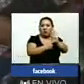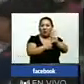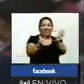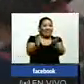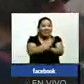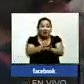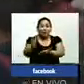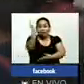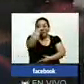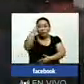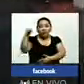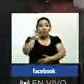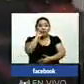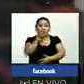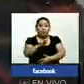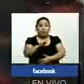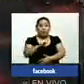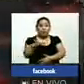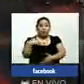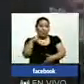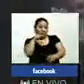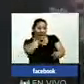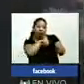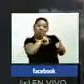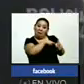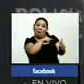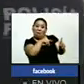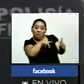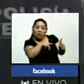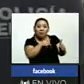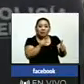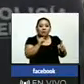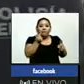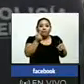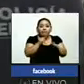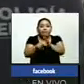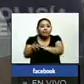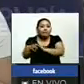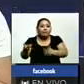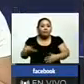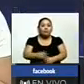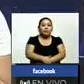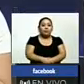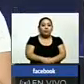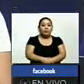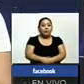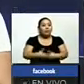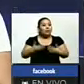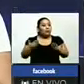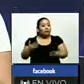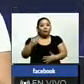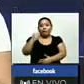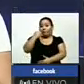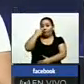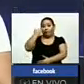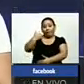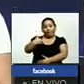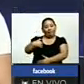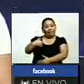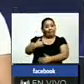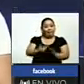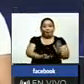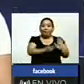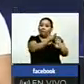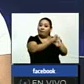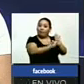país ninguno debería de ser tomado como delincuente porque migra y él... Estamos muy orgullosos de lo siguiente. La